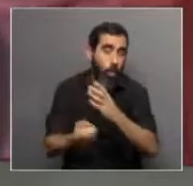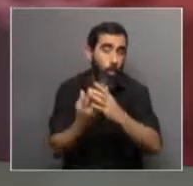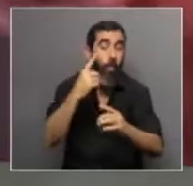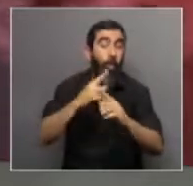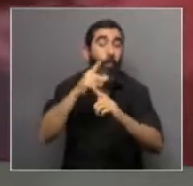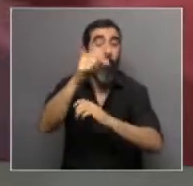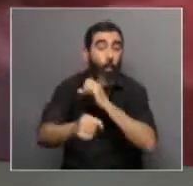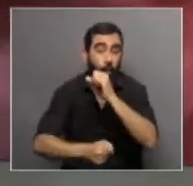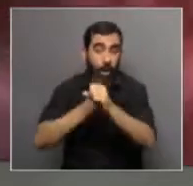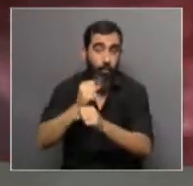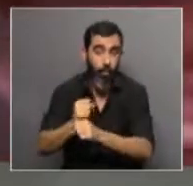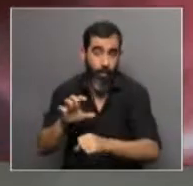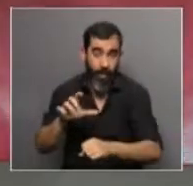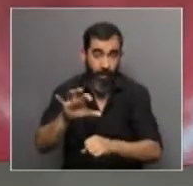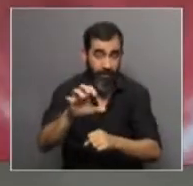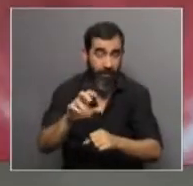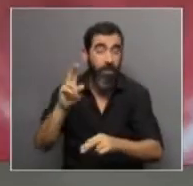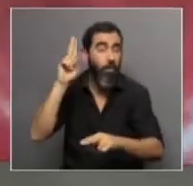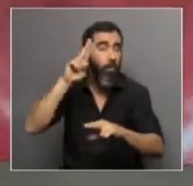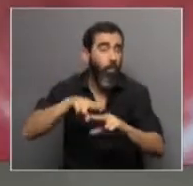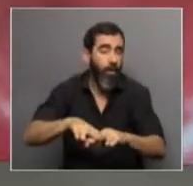por año y fallecen